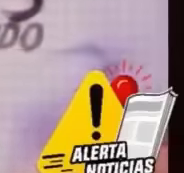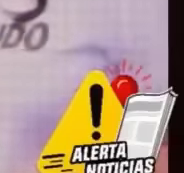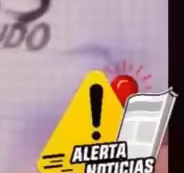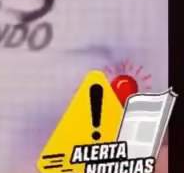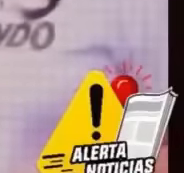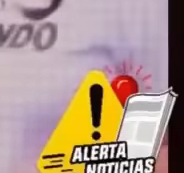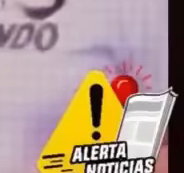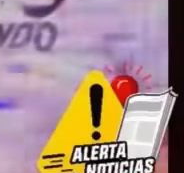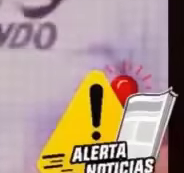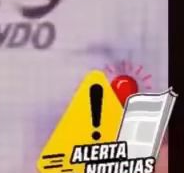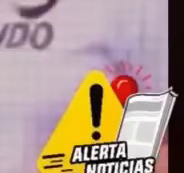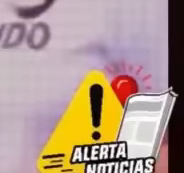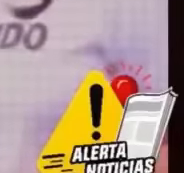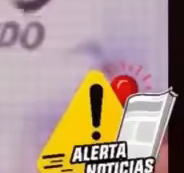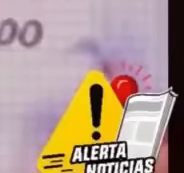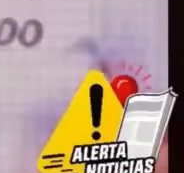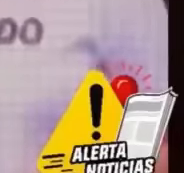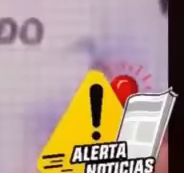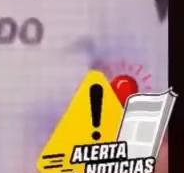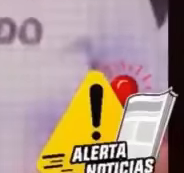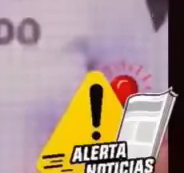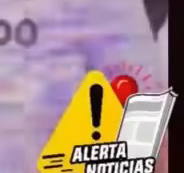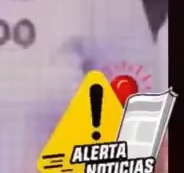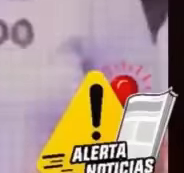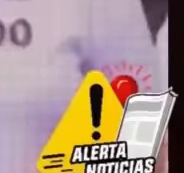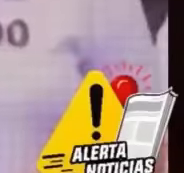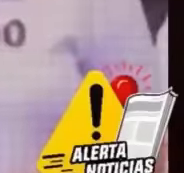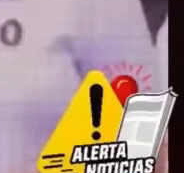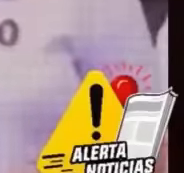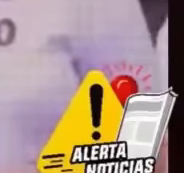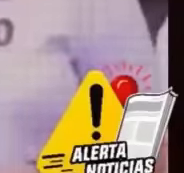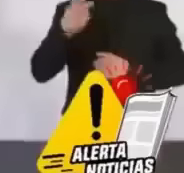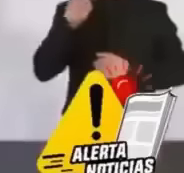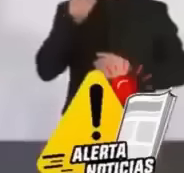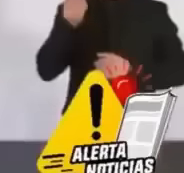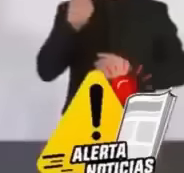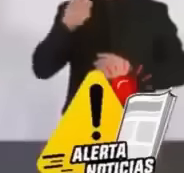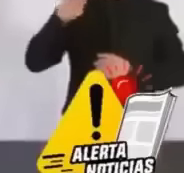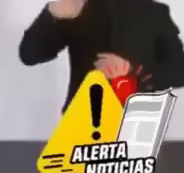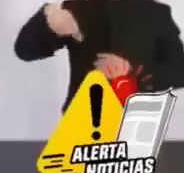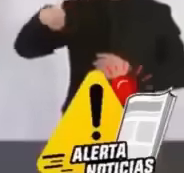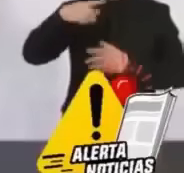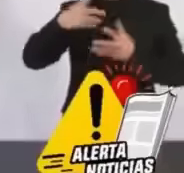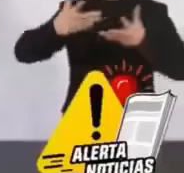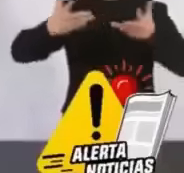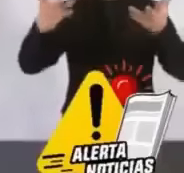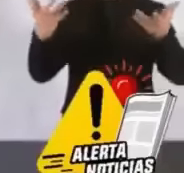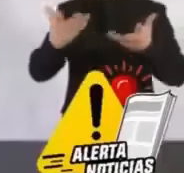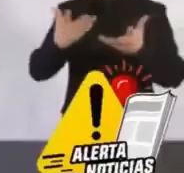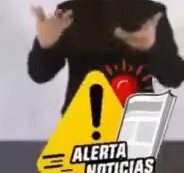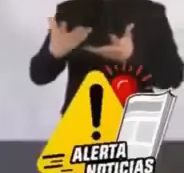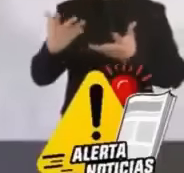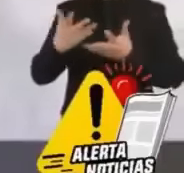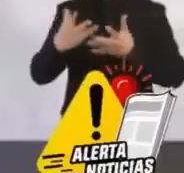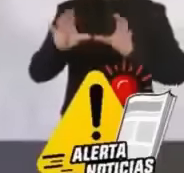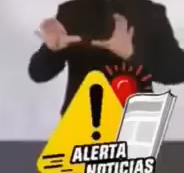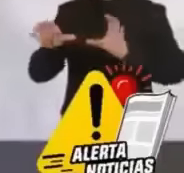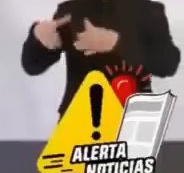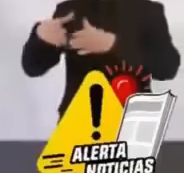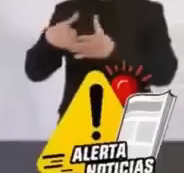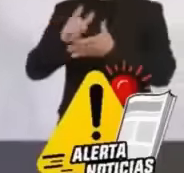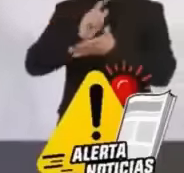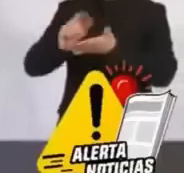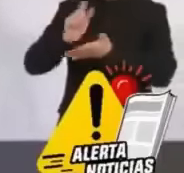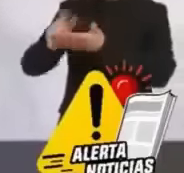tomar insurgentes, porque nos van a escuchar. Desde ya les adelantamos que lo que se busca combatir no es en